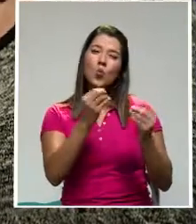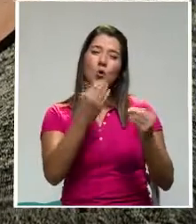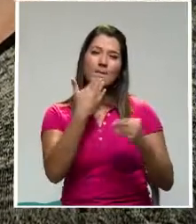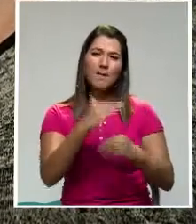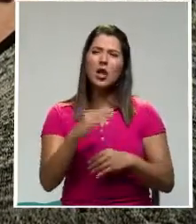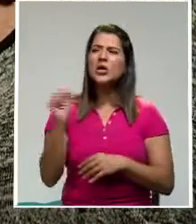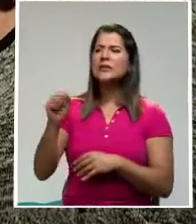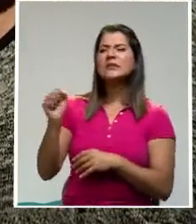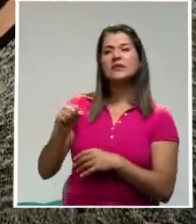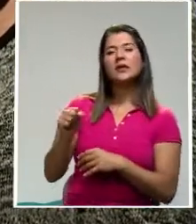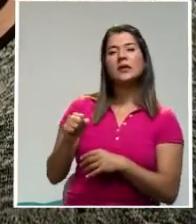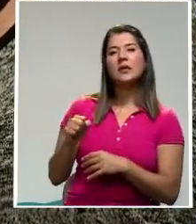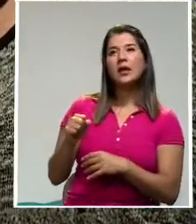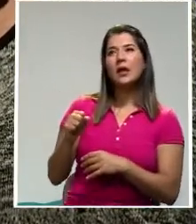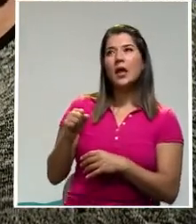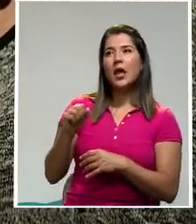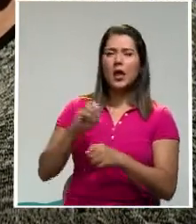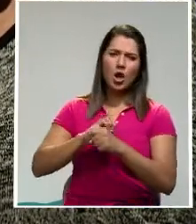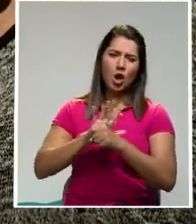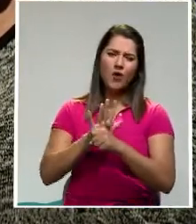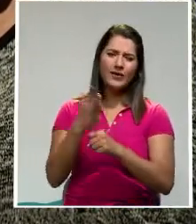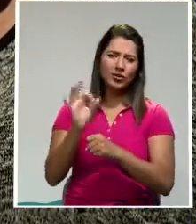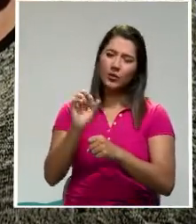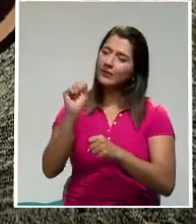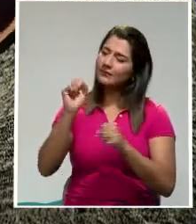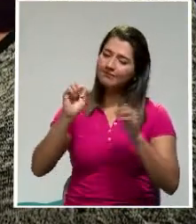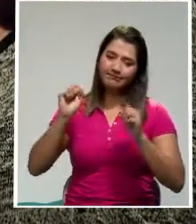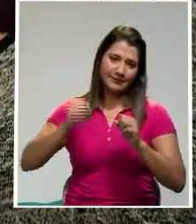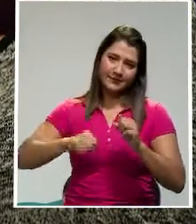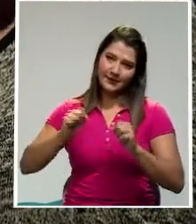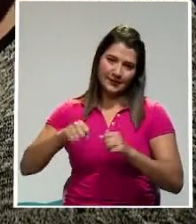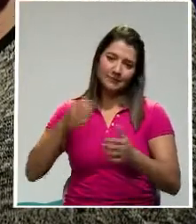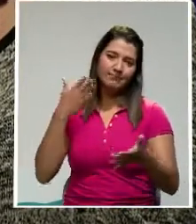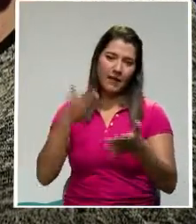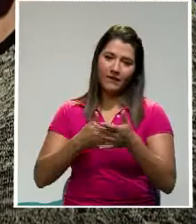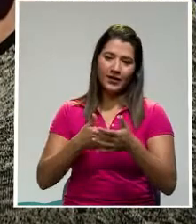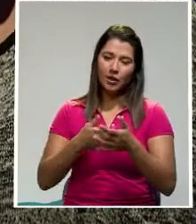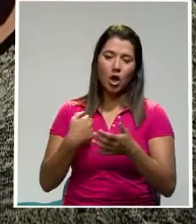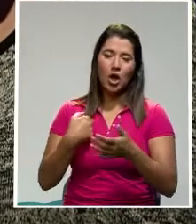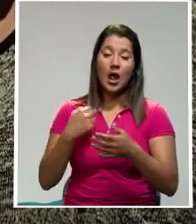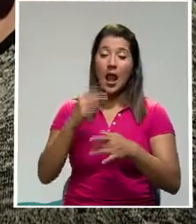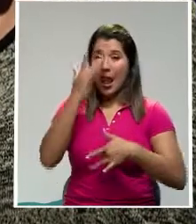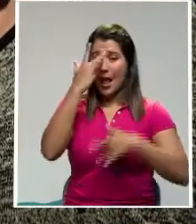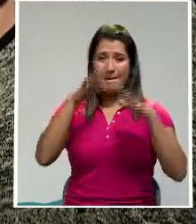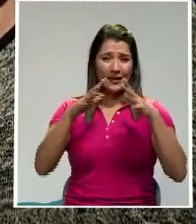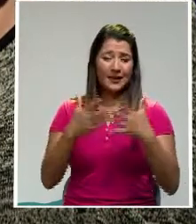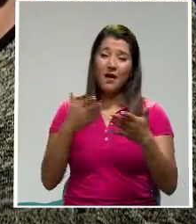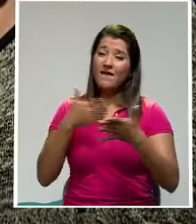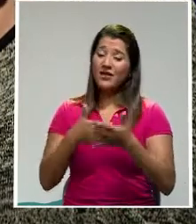Sí, definitivamente el COVID impacta. La pandemia nos impactó bastante.